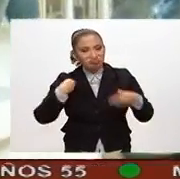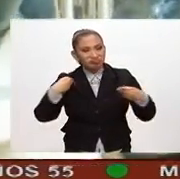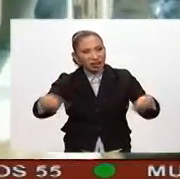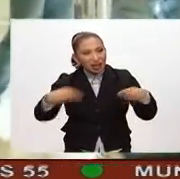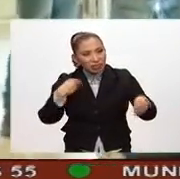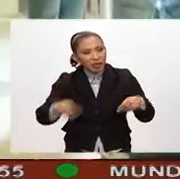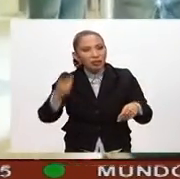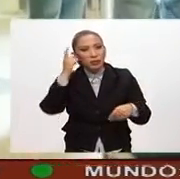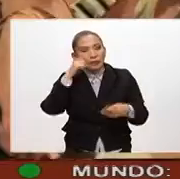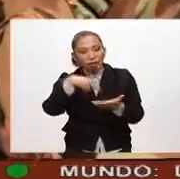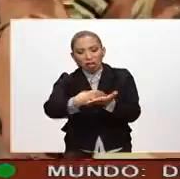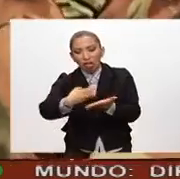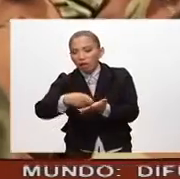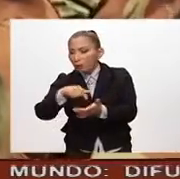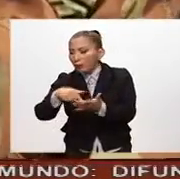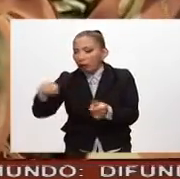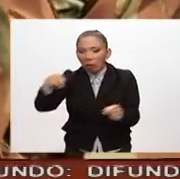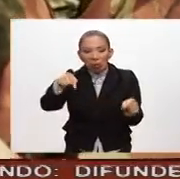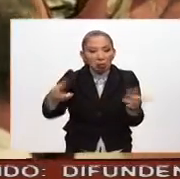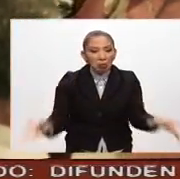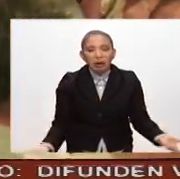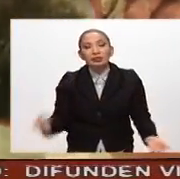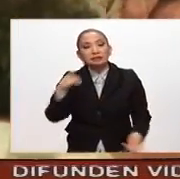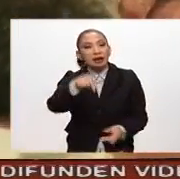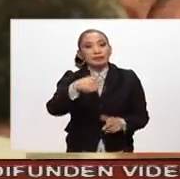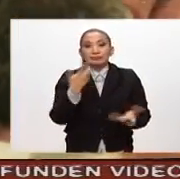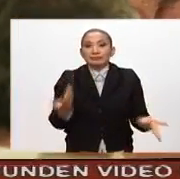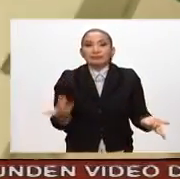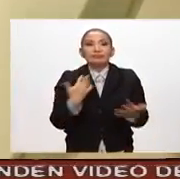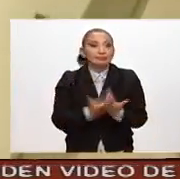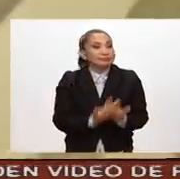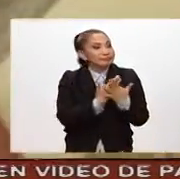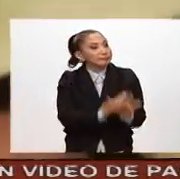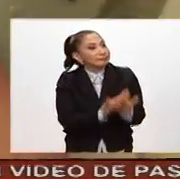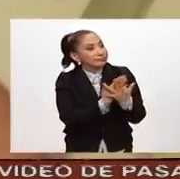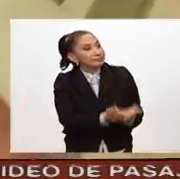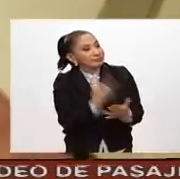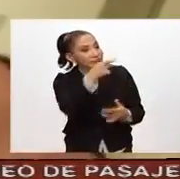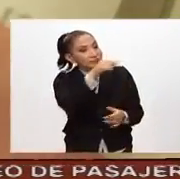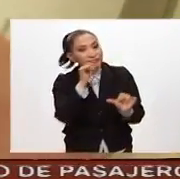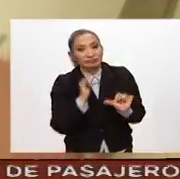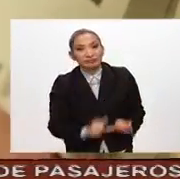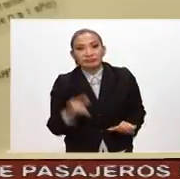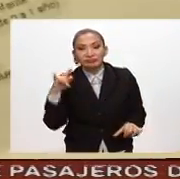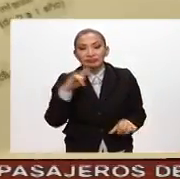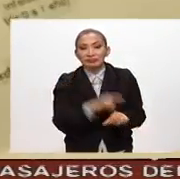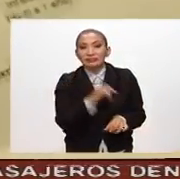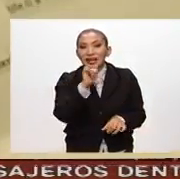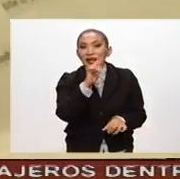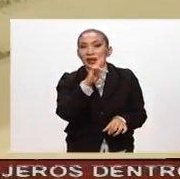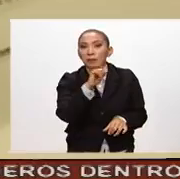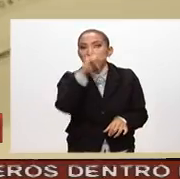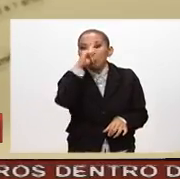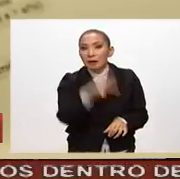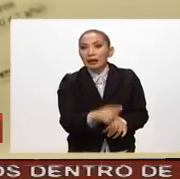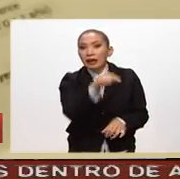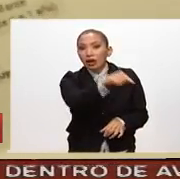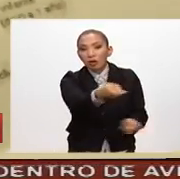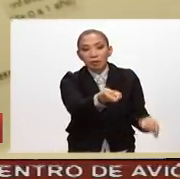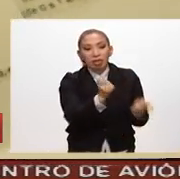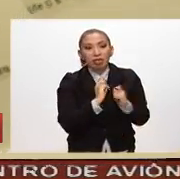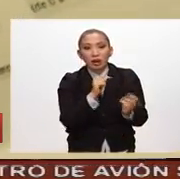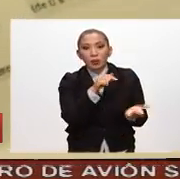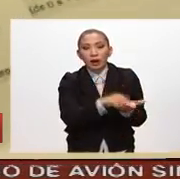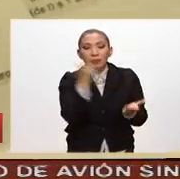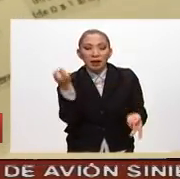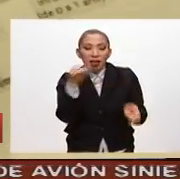duermen como pueden, donde pueden, y ahí están a la espera de que las autoridades de Aeroméxico les den un